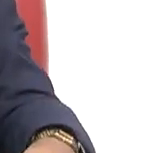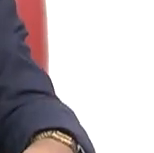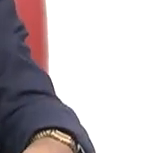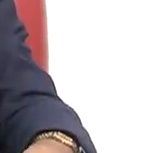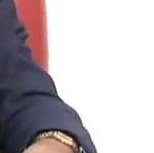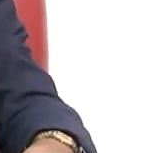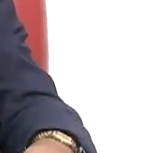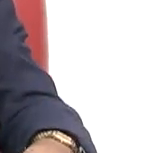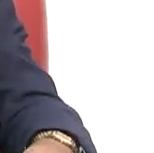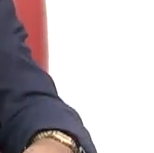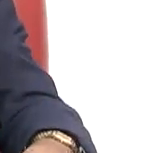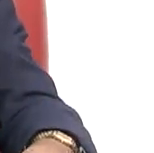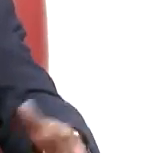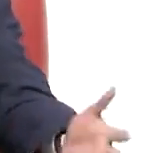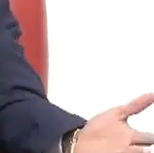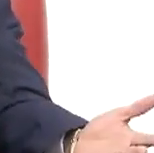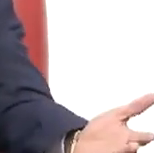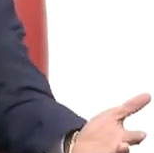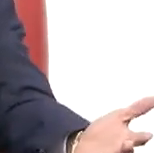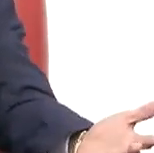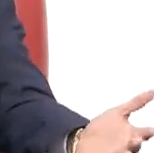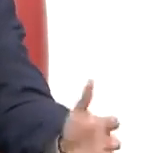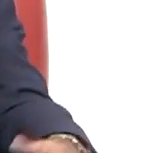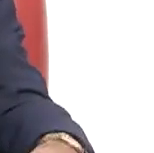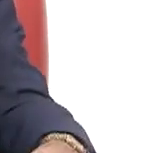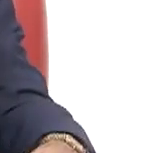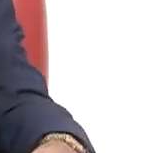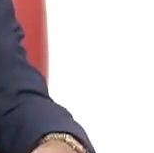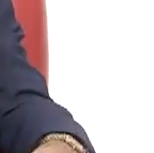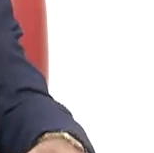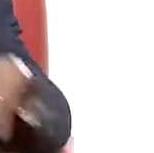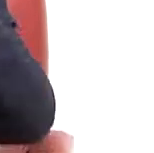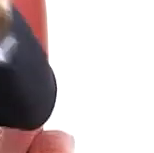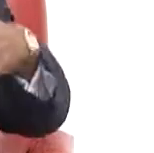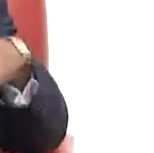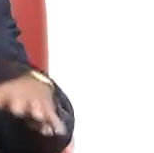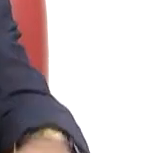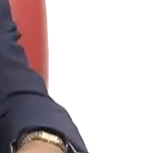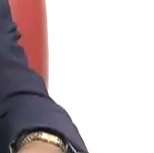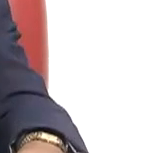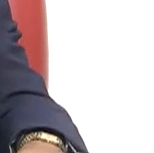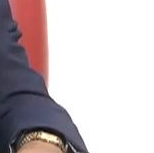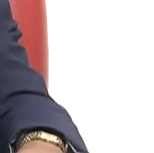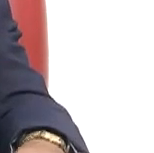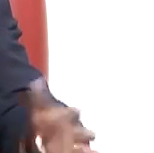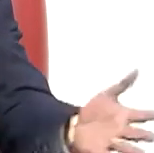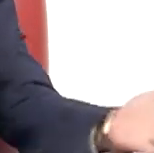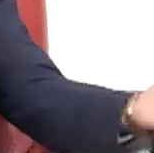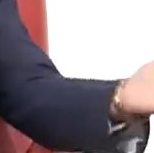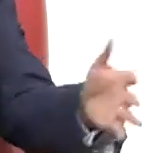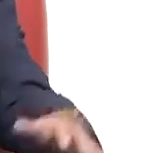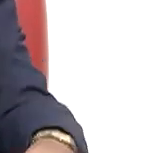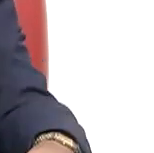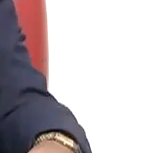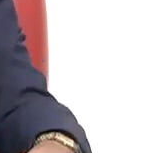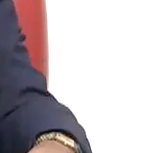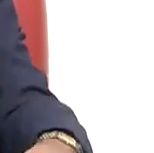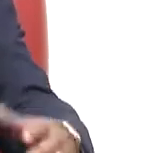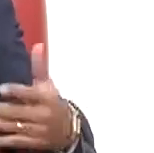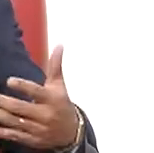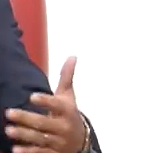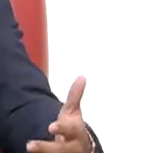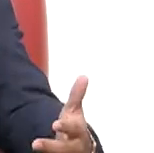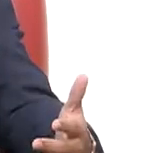hace unos 10 años. La verdad es que la práctica profesional del psicólogo ha venido cambiando de manera importante. Hasta hace unos 15, 20